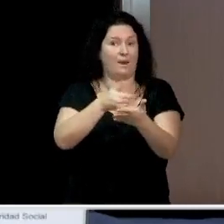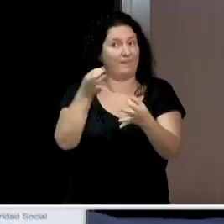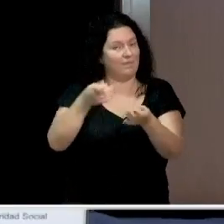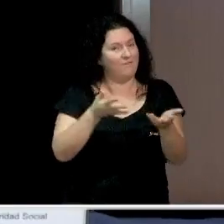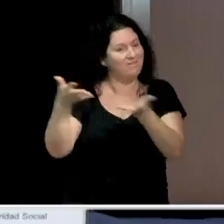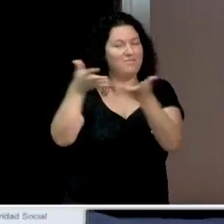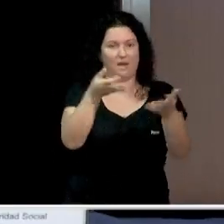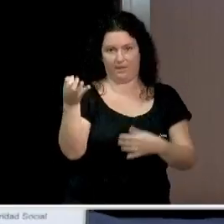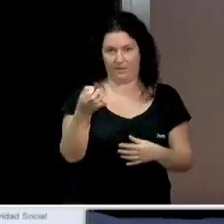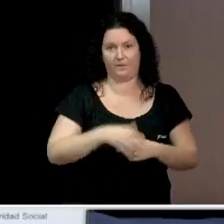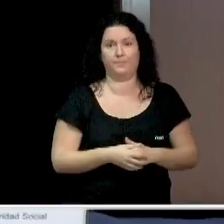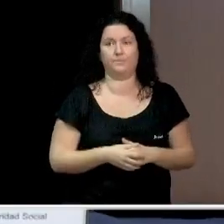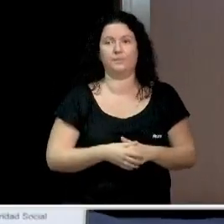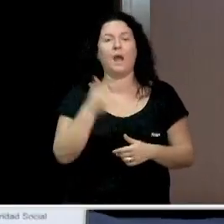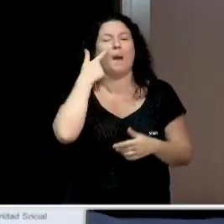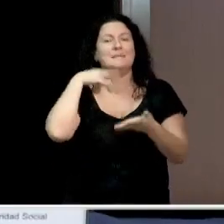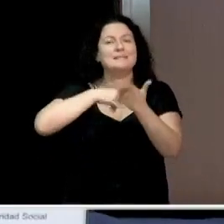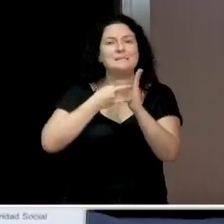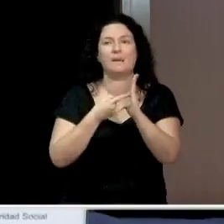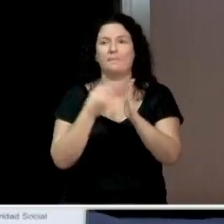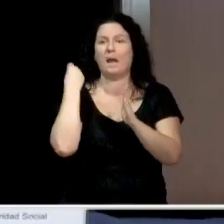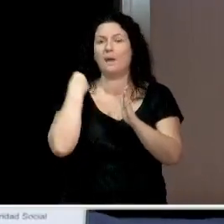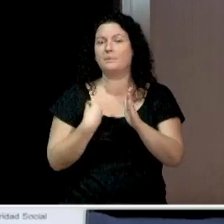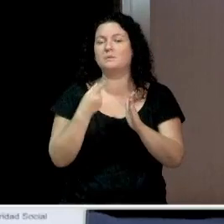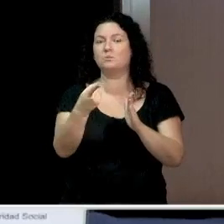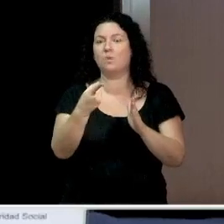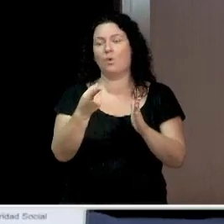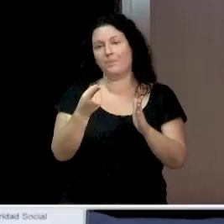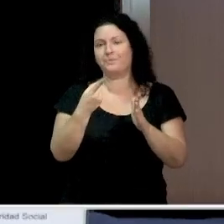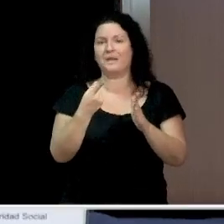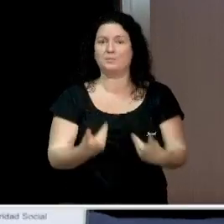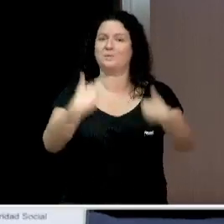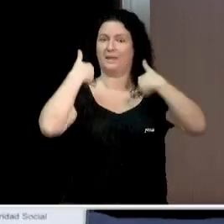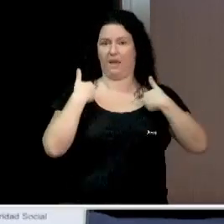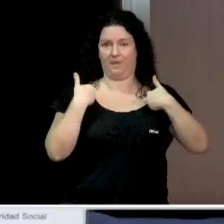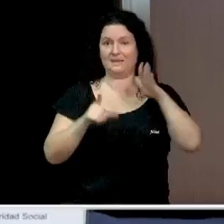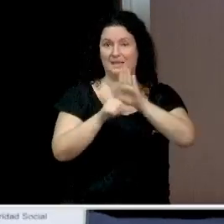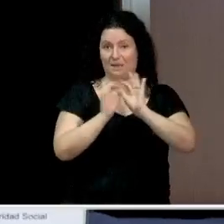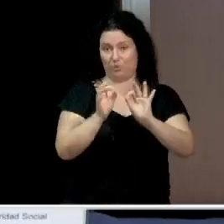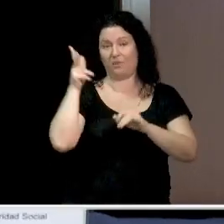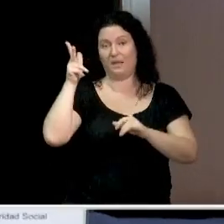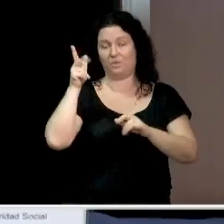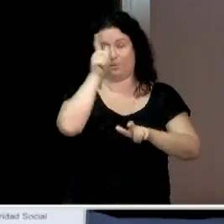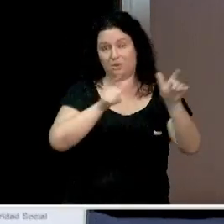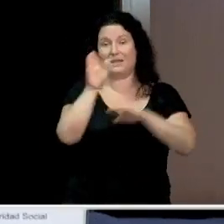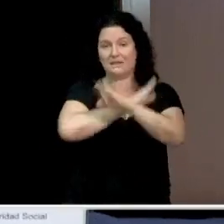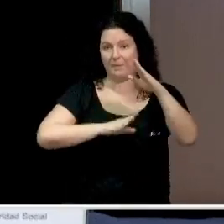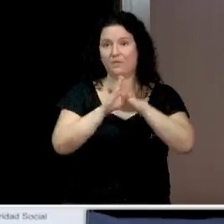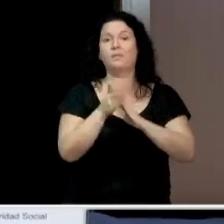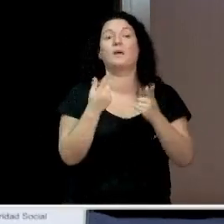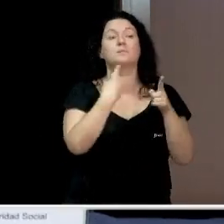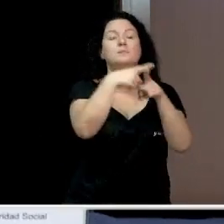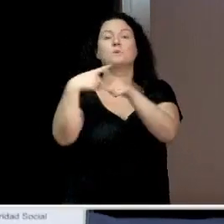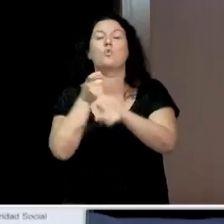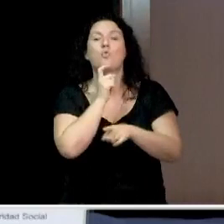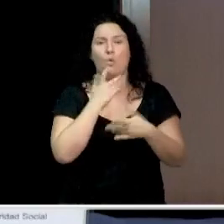ver cómo se establece este sistema de reparto de papeles por parte de la Ley General de Derechos de las Personas con Discapacidad. Por